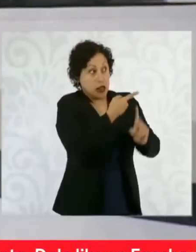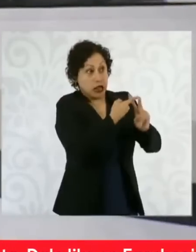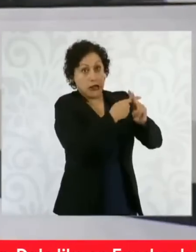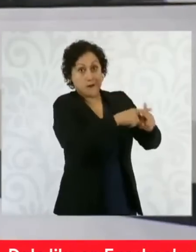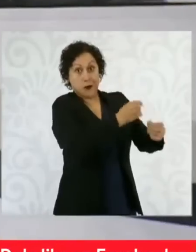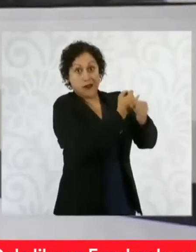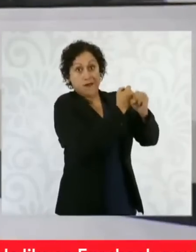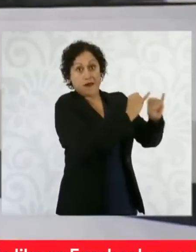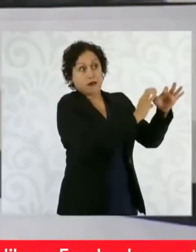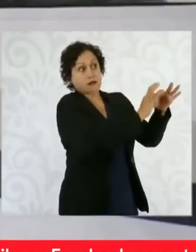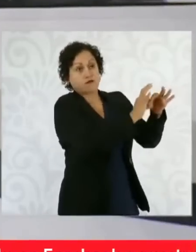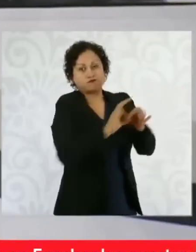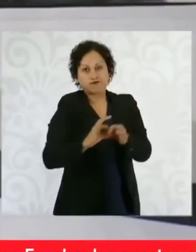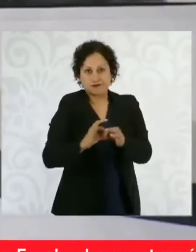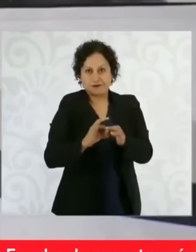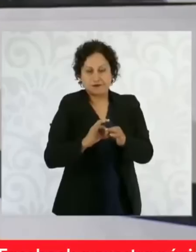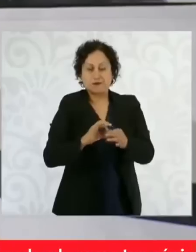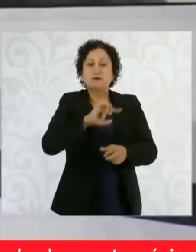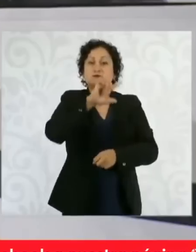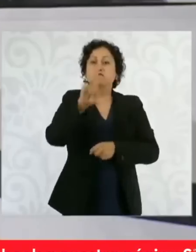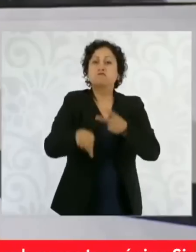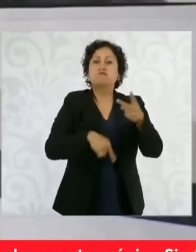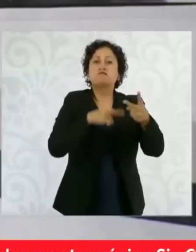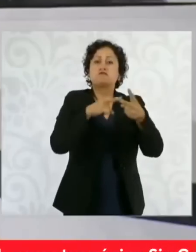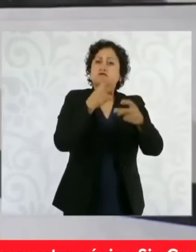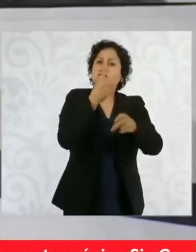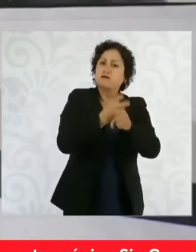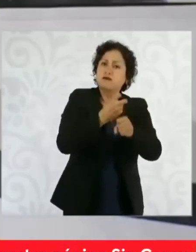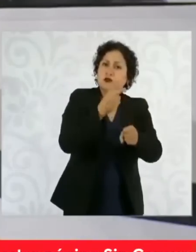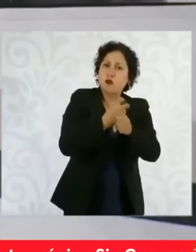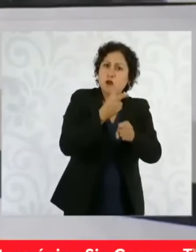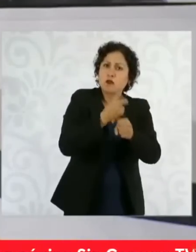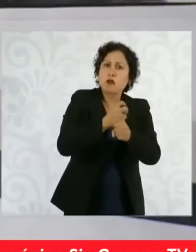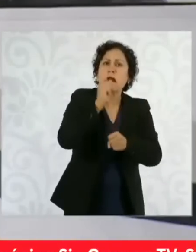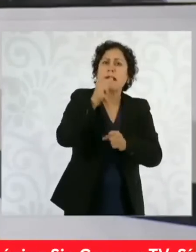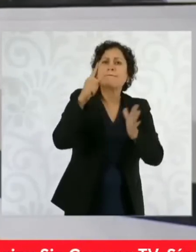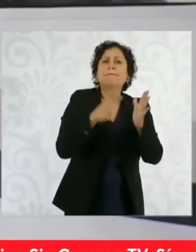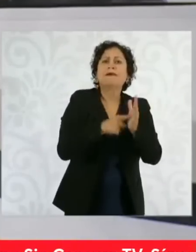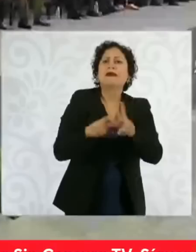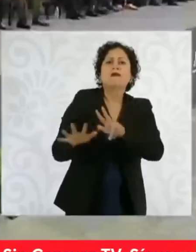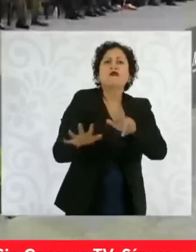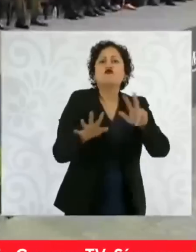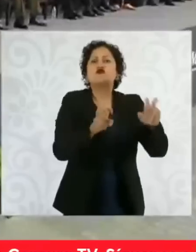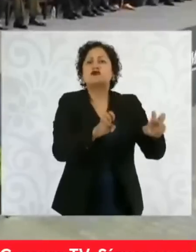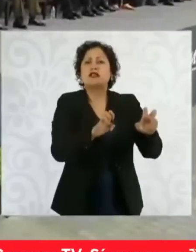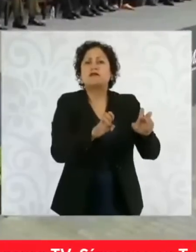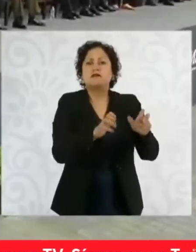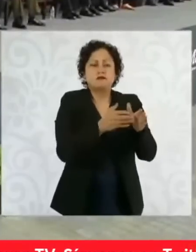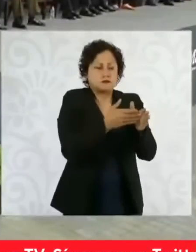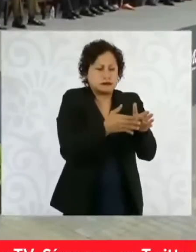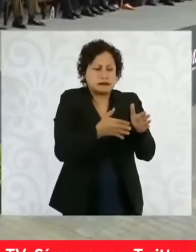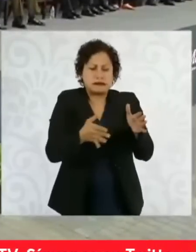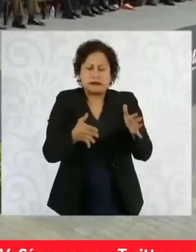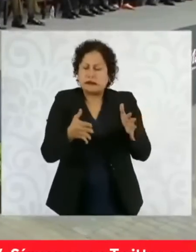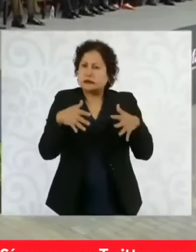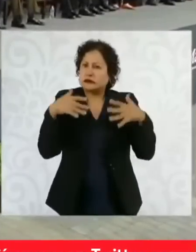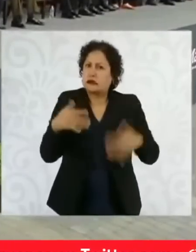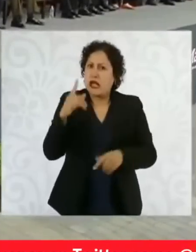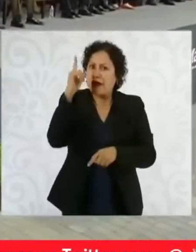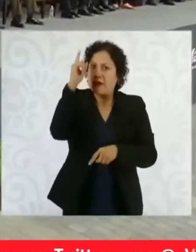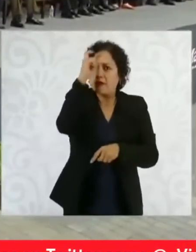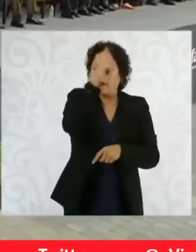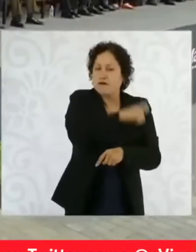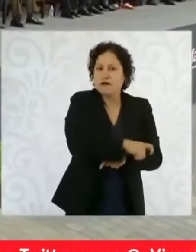histórica. Después vino el siglo XIX, lleno de dificultades, en una lucha